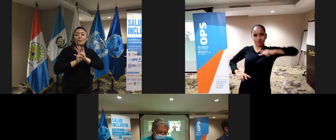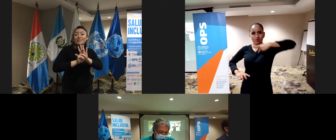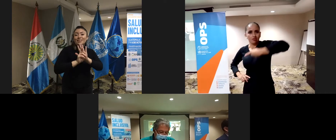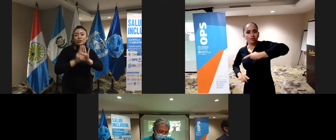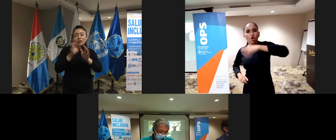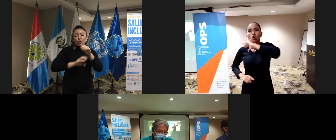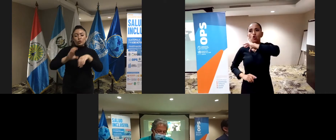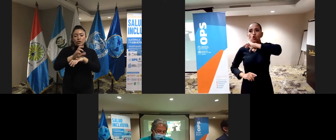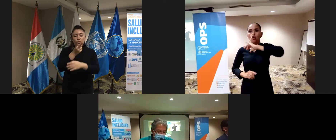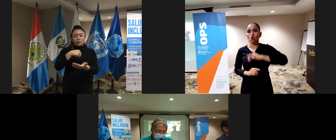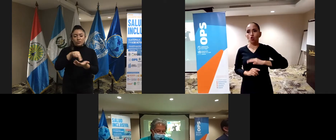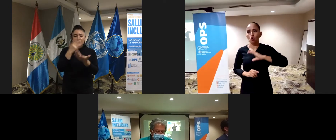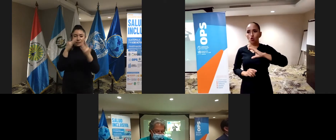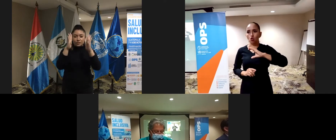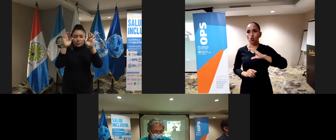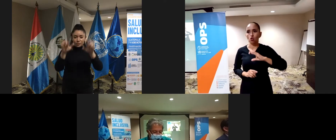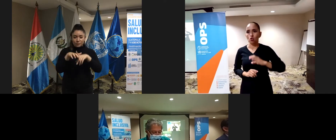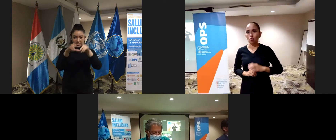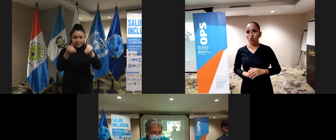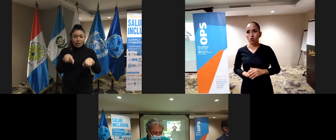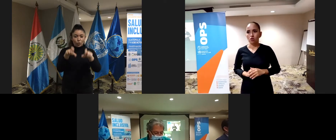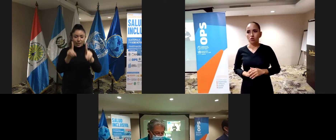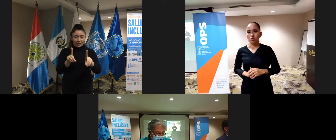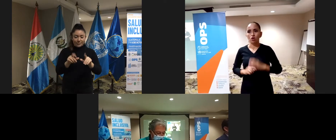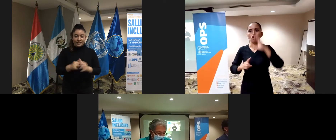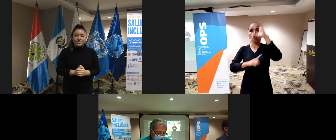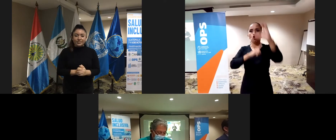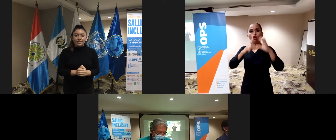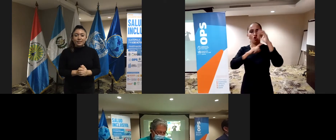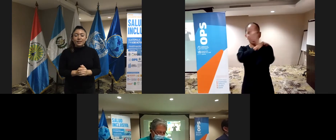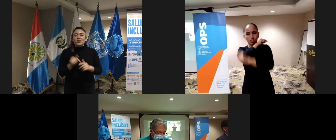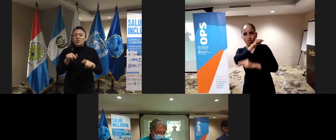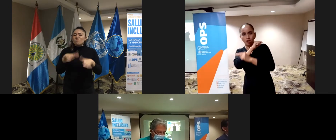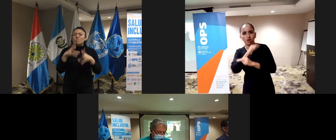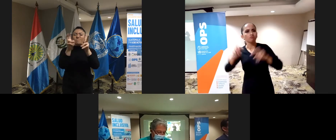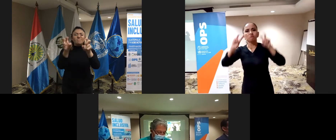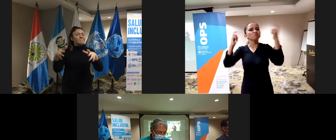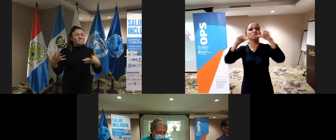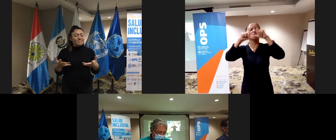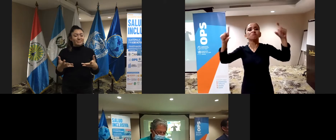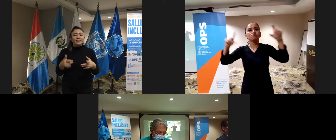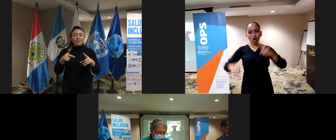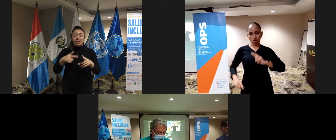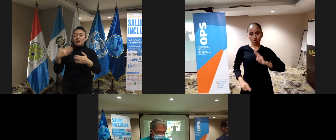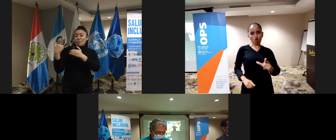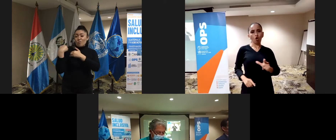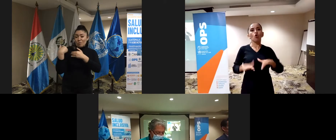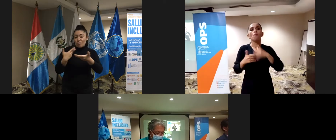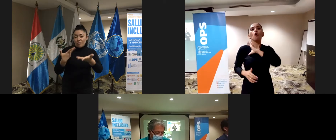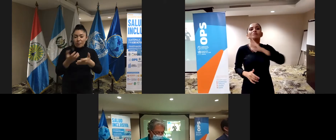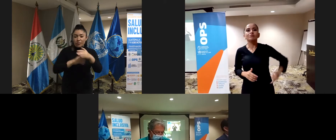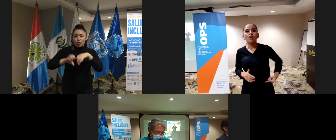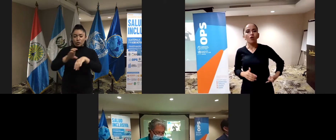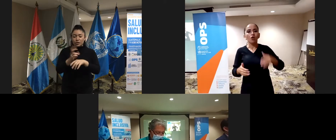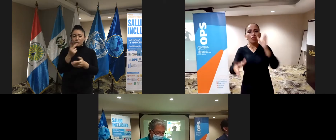Consejo Nacional de Atención a Personas con Discapacidad, CONADI, con el tema del rol de los consejos de